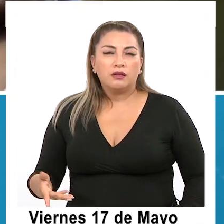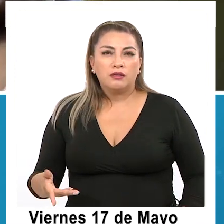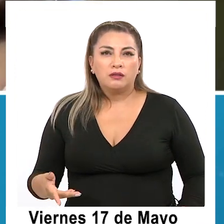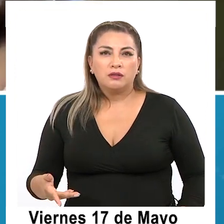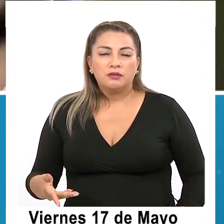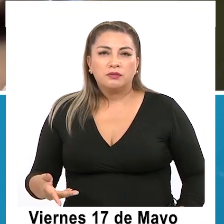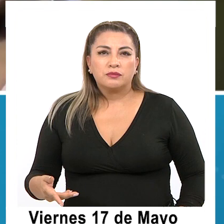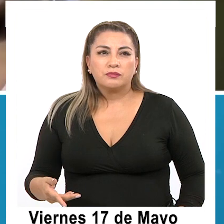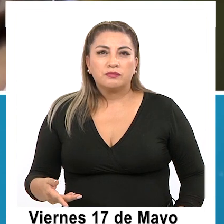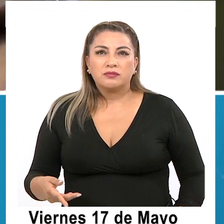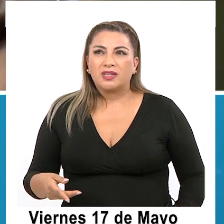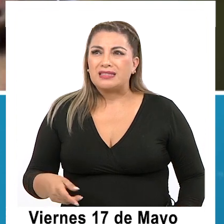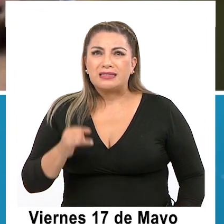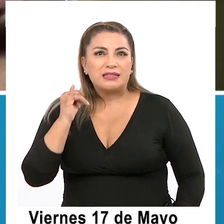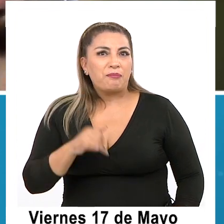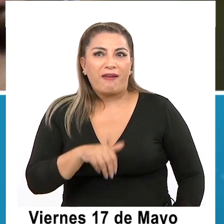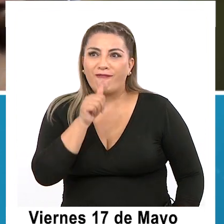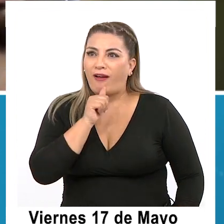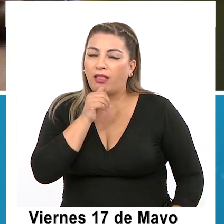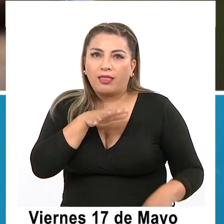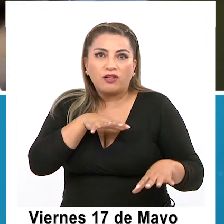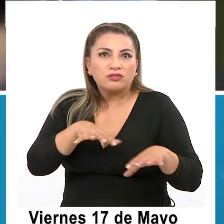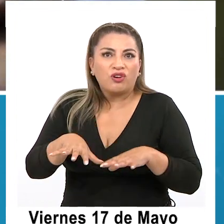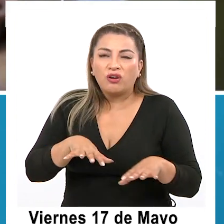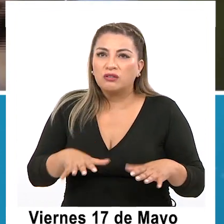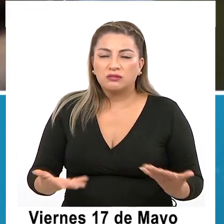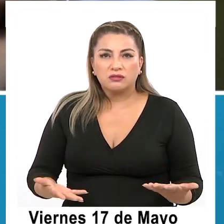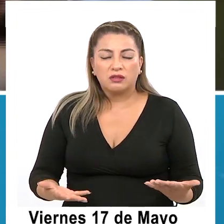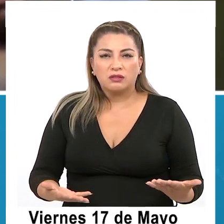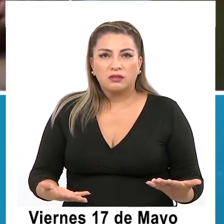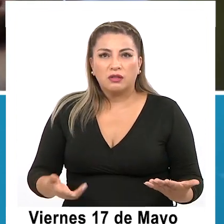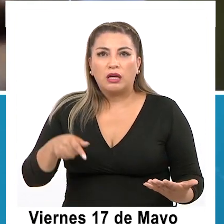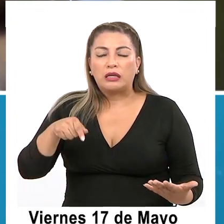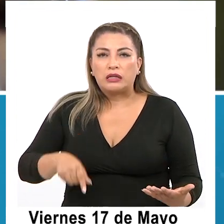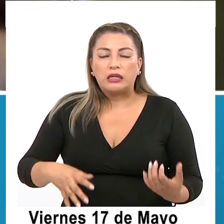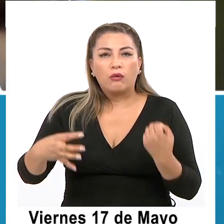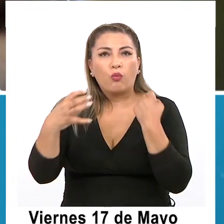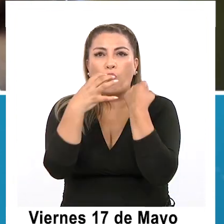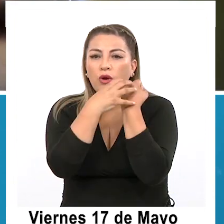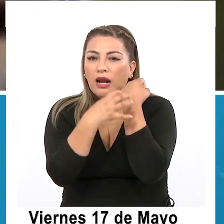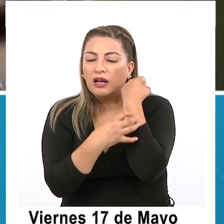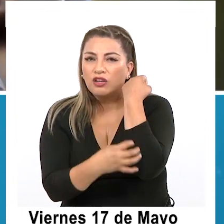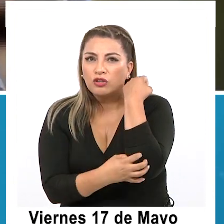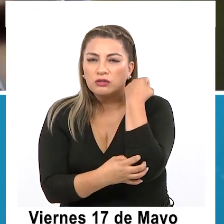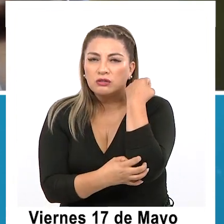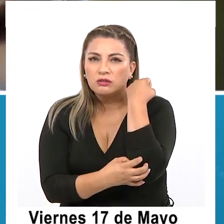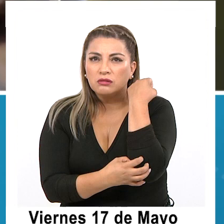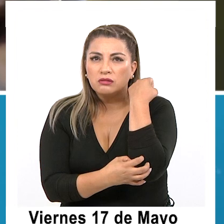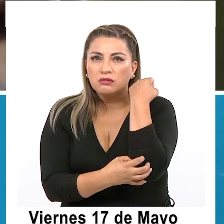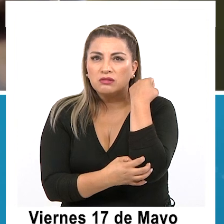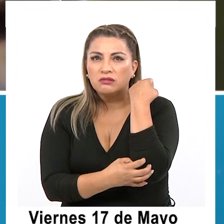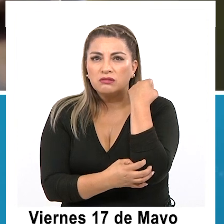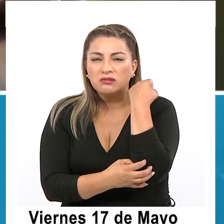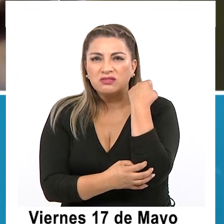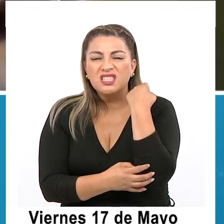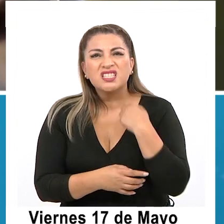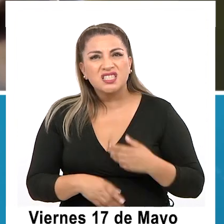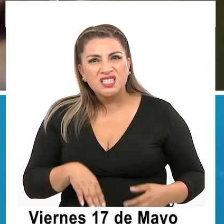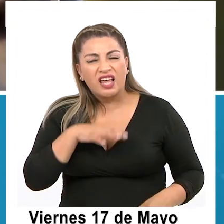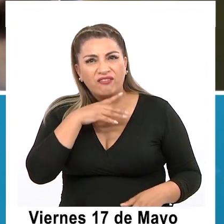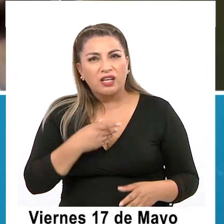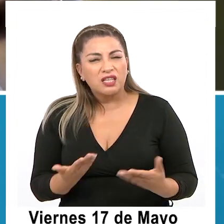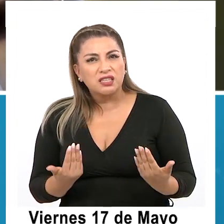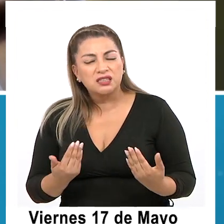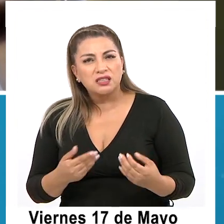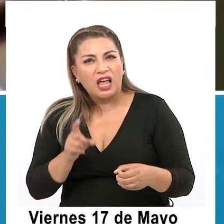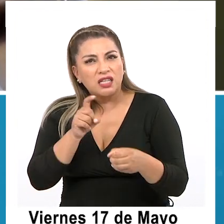una condición súper deficiente. ¿Sirve en una región estar en una ISAPRE?